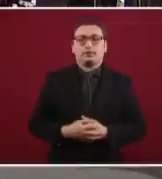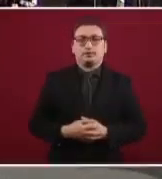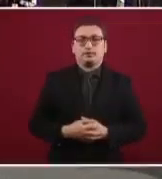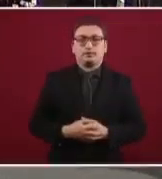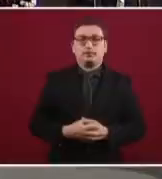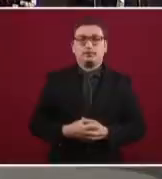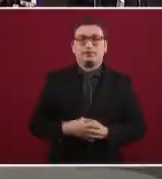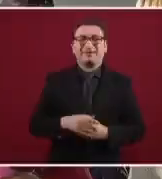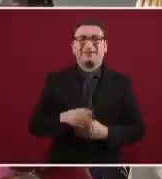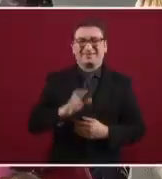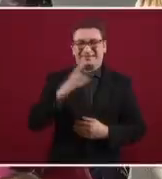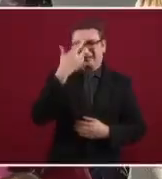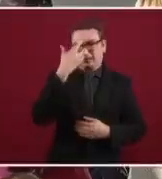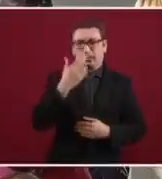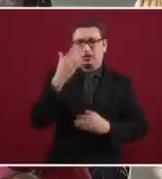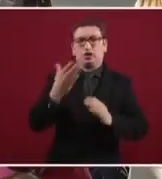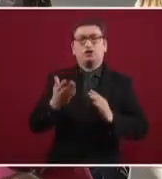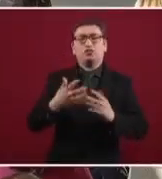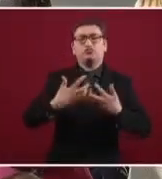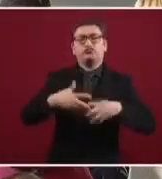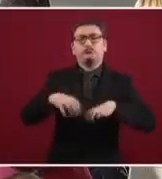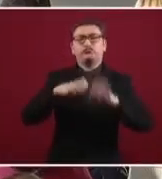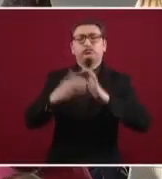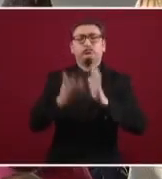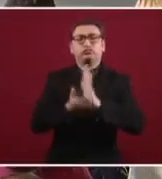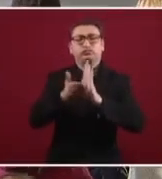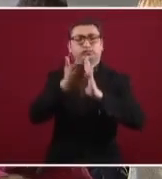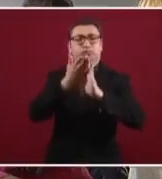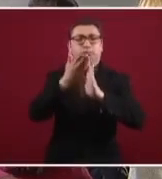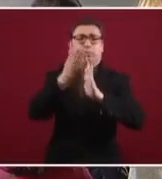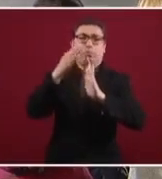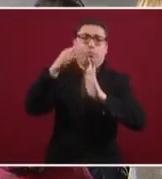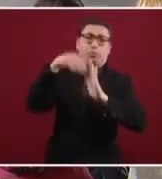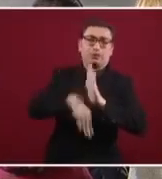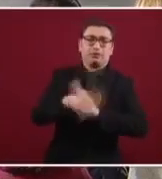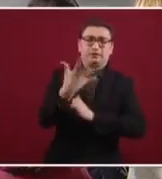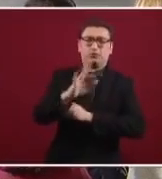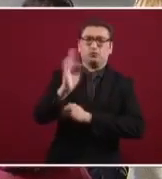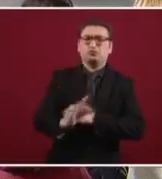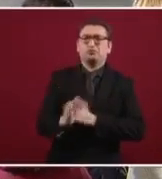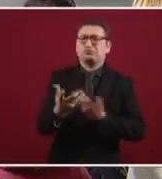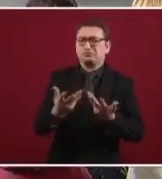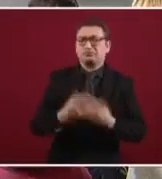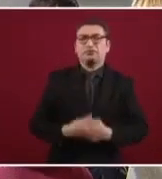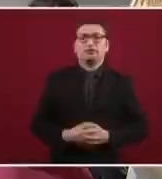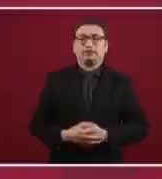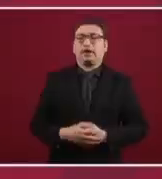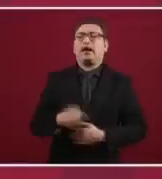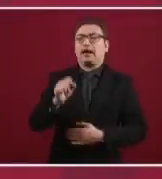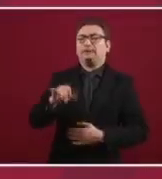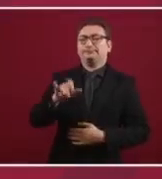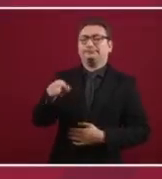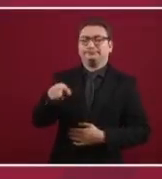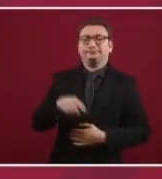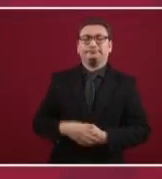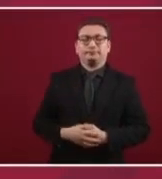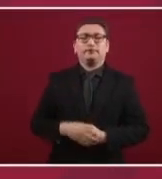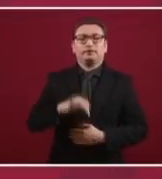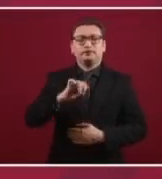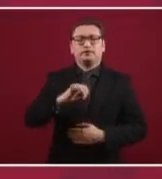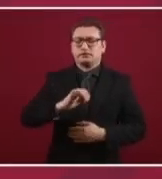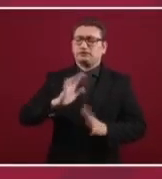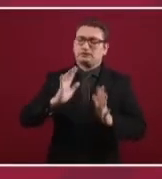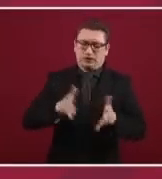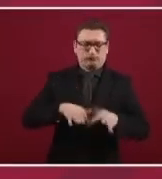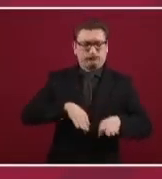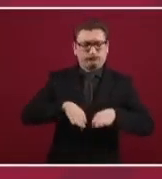la construcción, la industria constructora en un 10%. Sí, se está ya